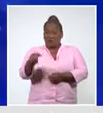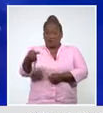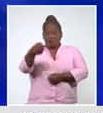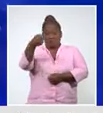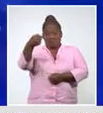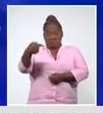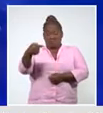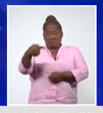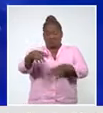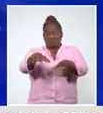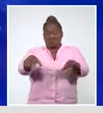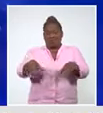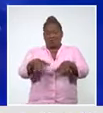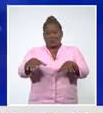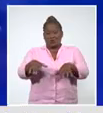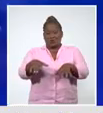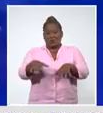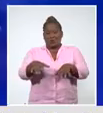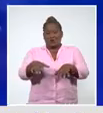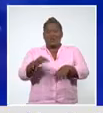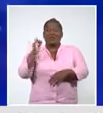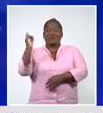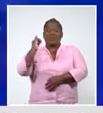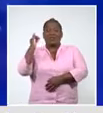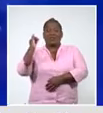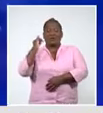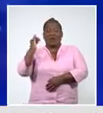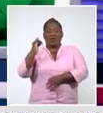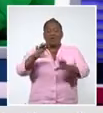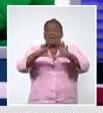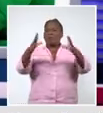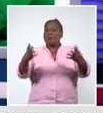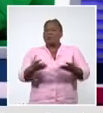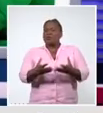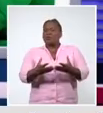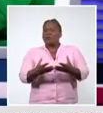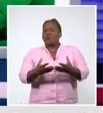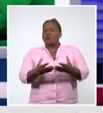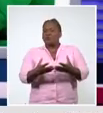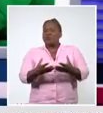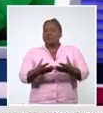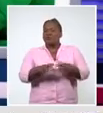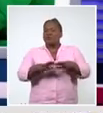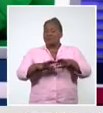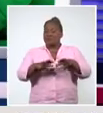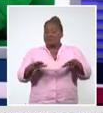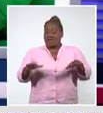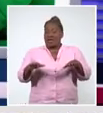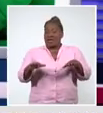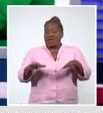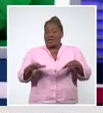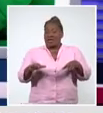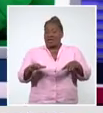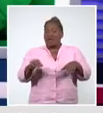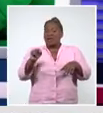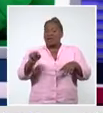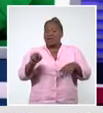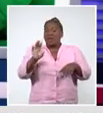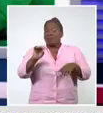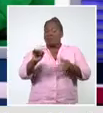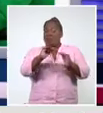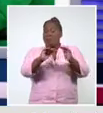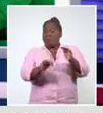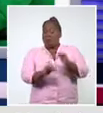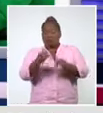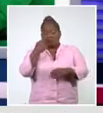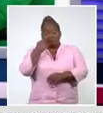situación internacional y luego seguimos conversando. El mundo, ya ayer, que yo siempre dice que van bajando, pero realmente no se ve, sí,